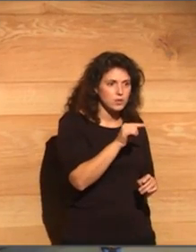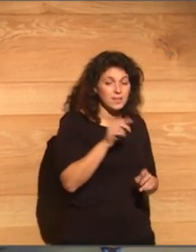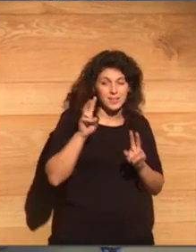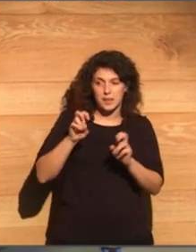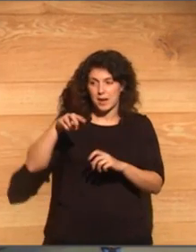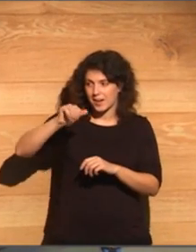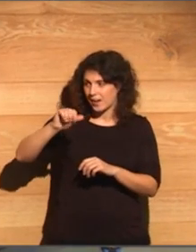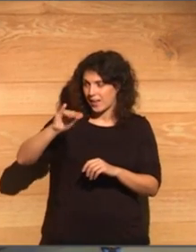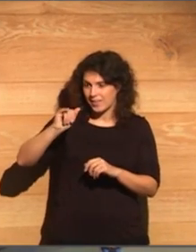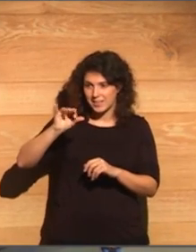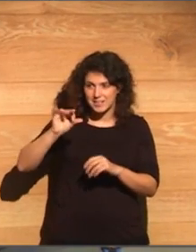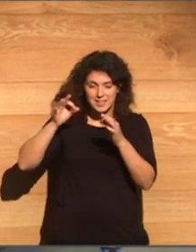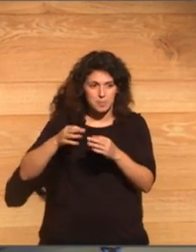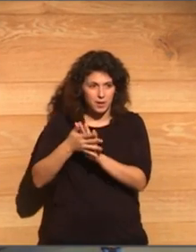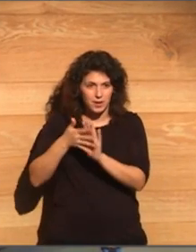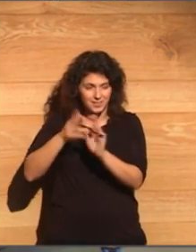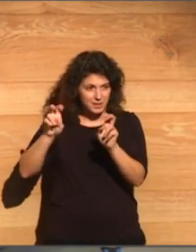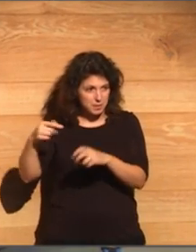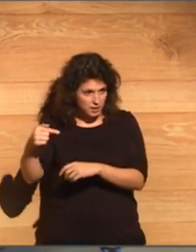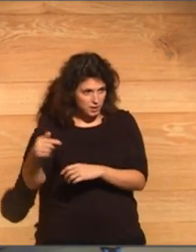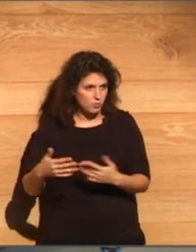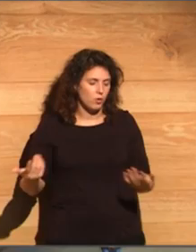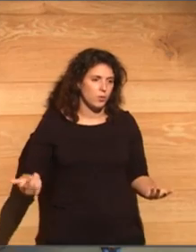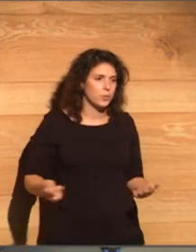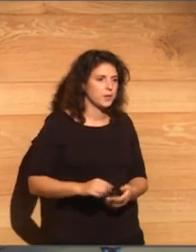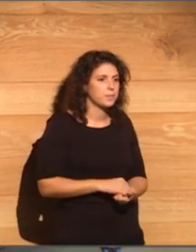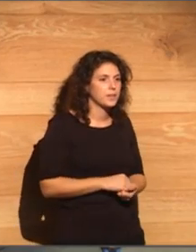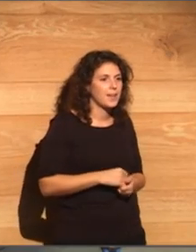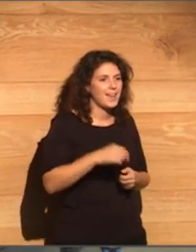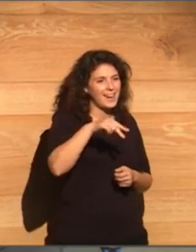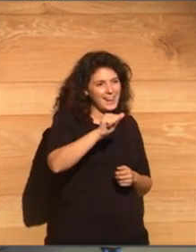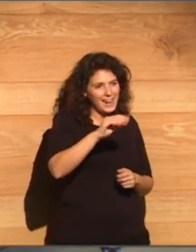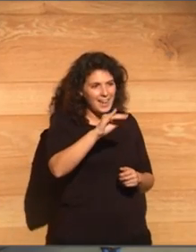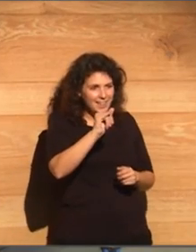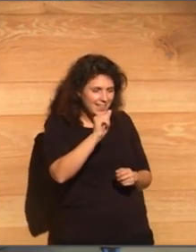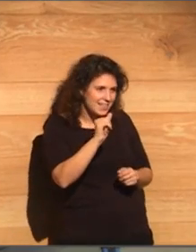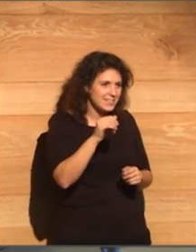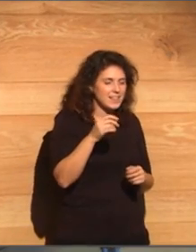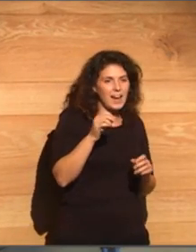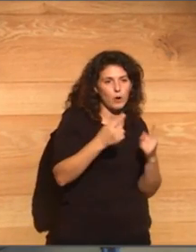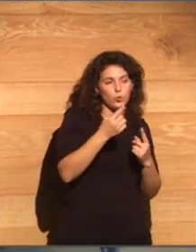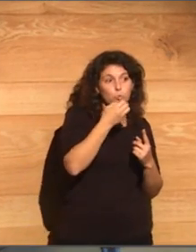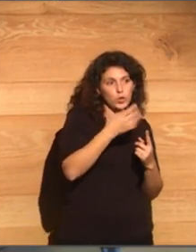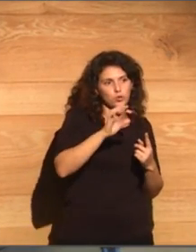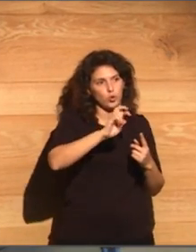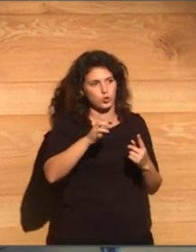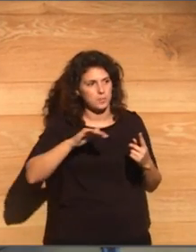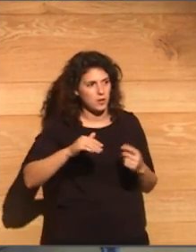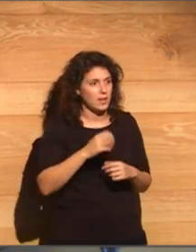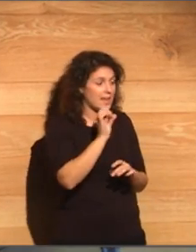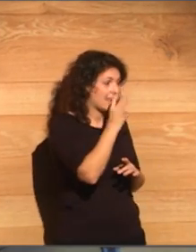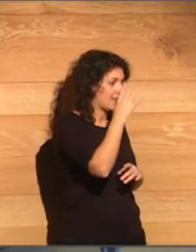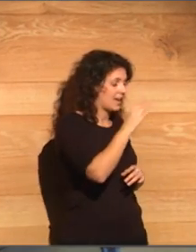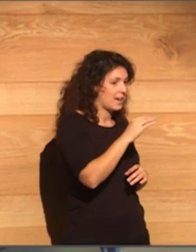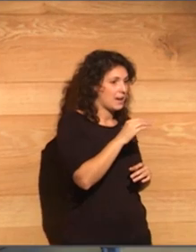siempre se dice lo malo. Siempre se dice lo malo. Claro. Y hay... El nazi nace y habría o se hace. Nazis mejores y nazis peores. Me habéis dado una idea para un dragón, es que va... las